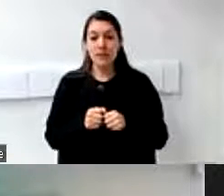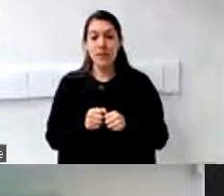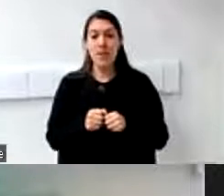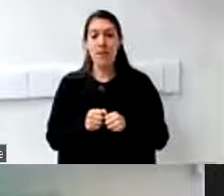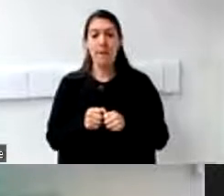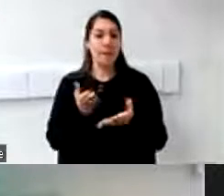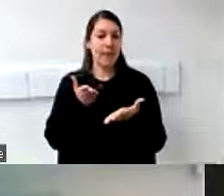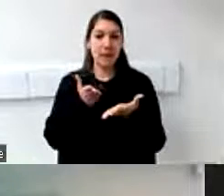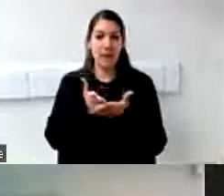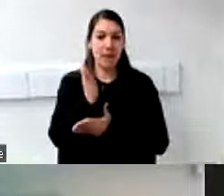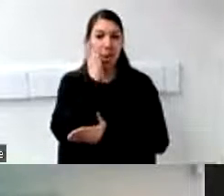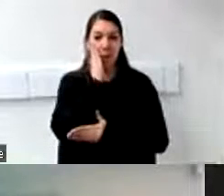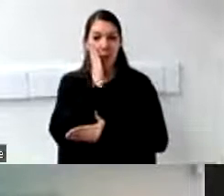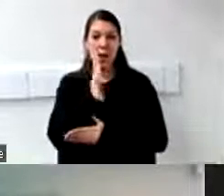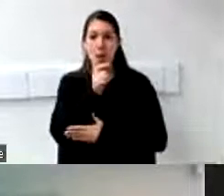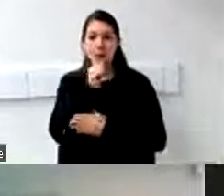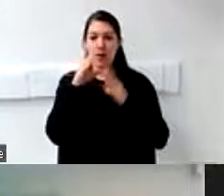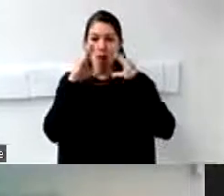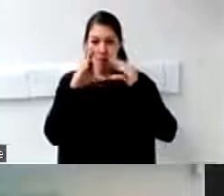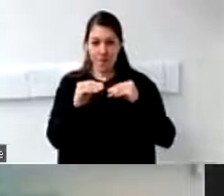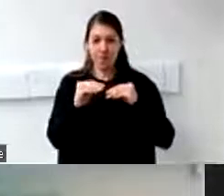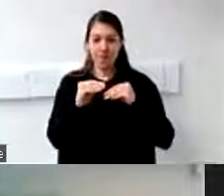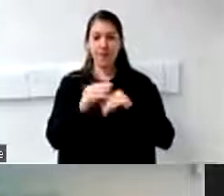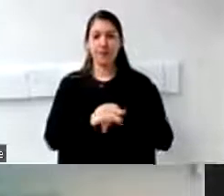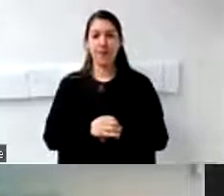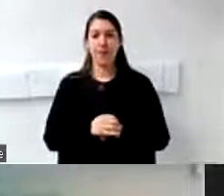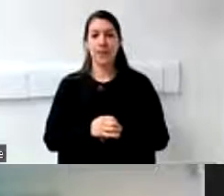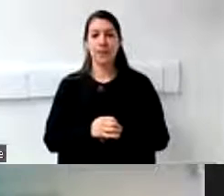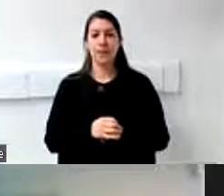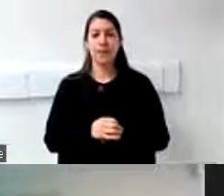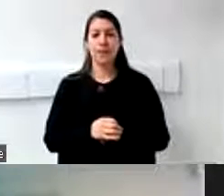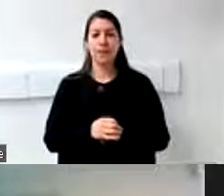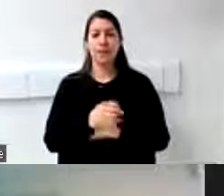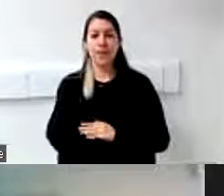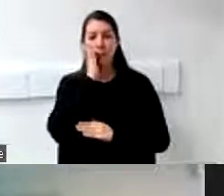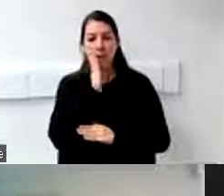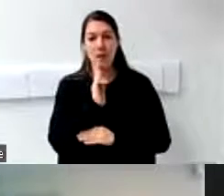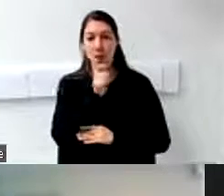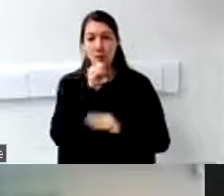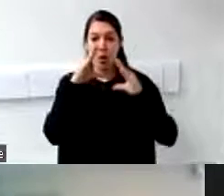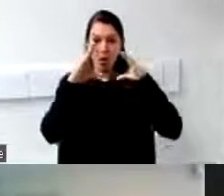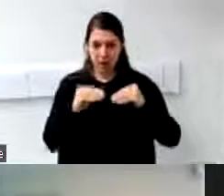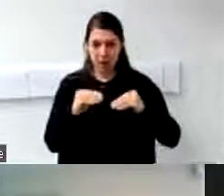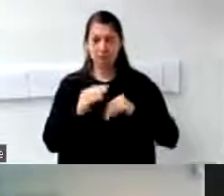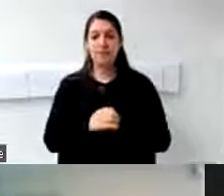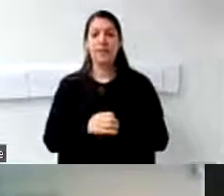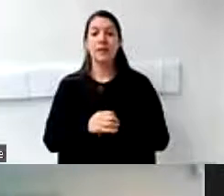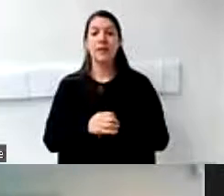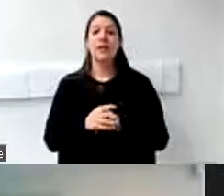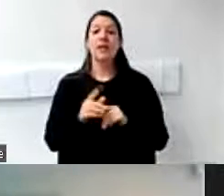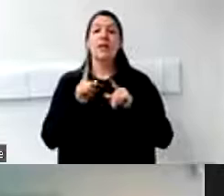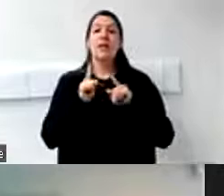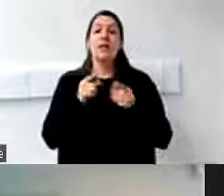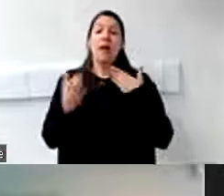Pido a los que tienen el micrófono abierto, por favor, cerrarlo, mutear el micrófono. Poner, como hablaban todos,